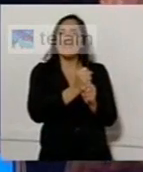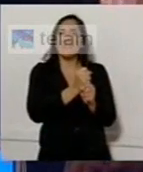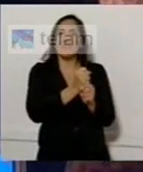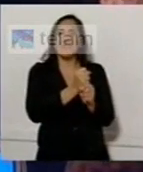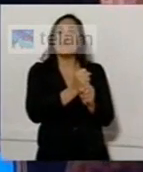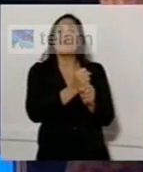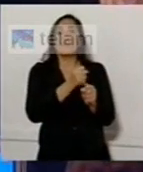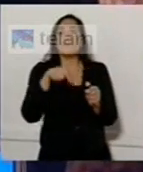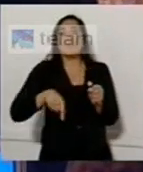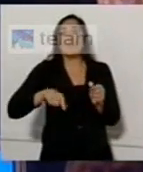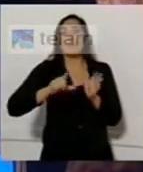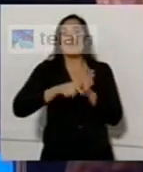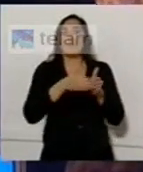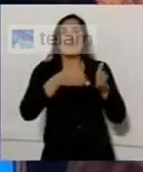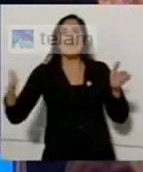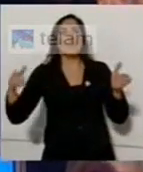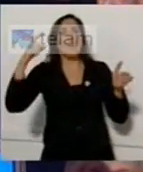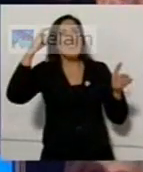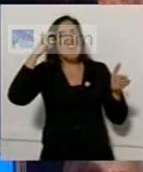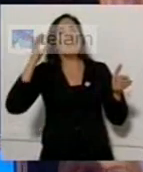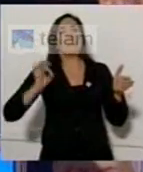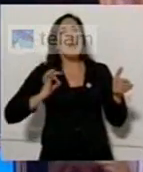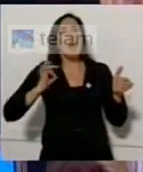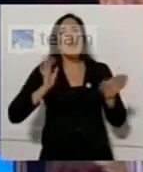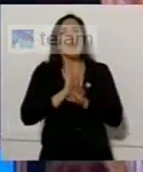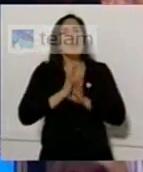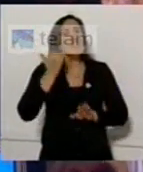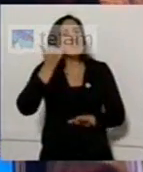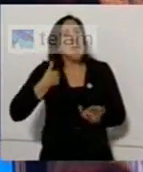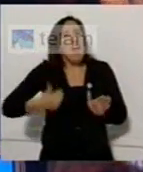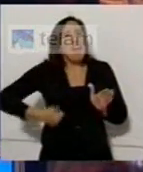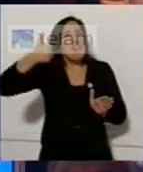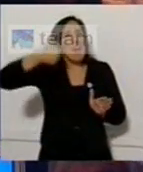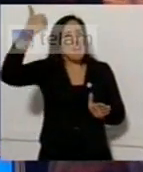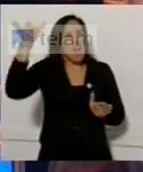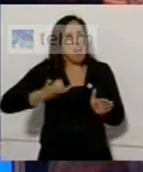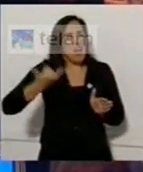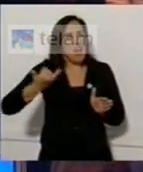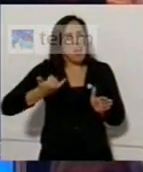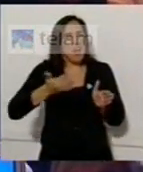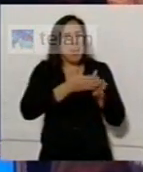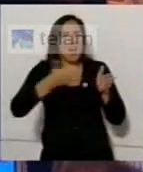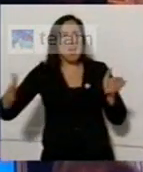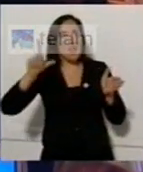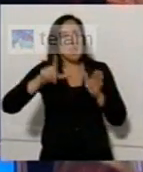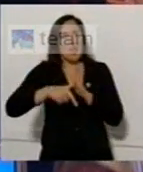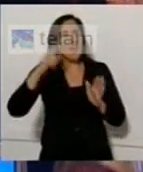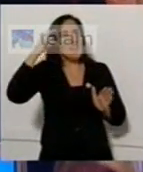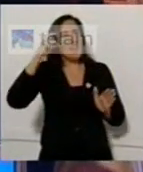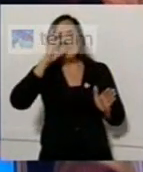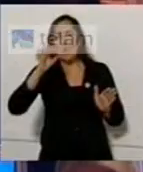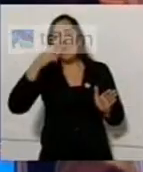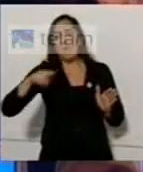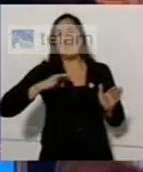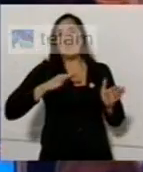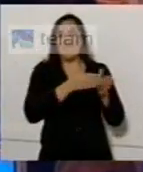en esta década ganada, mal que les pese, es la década ganada, pero no por un gobierno, ganada por